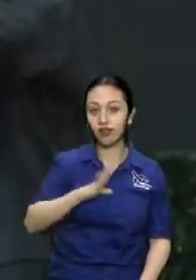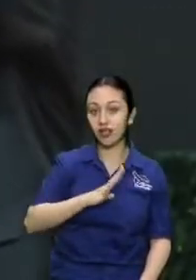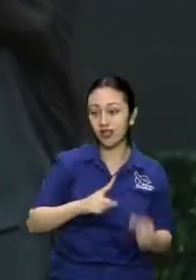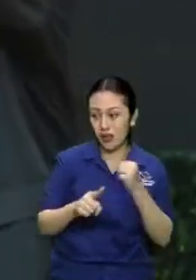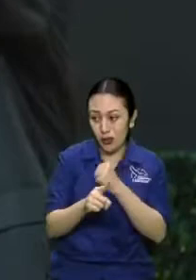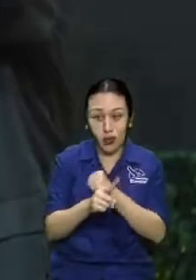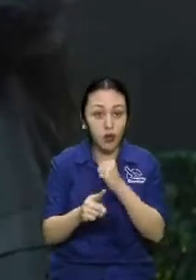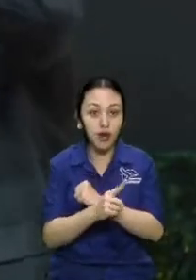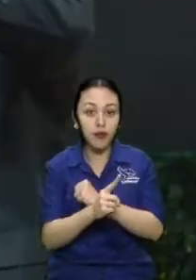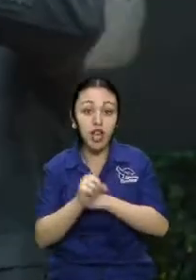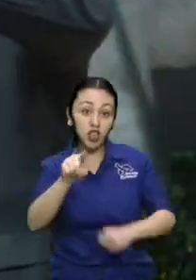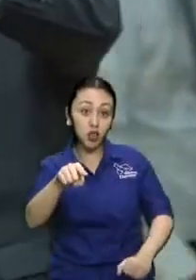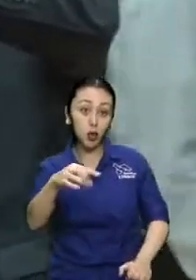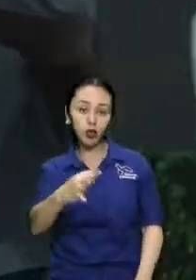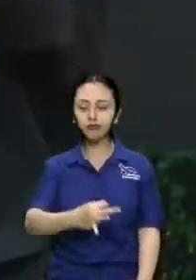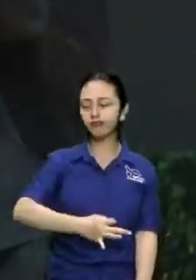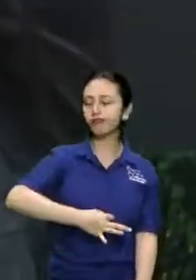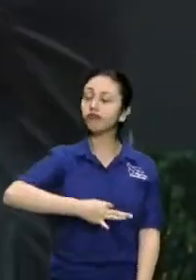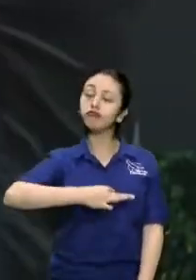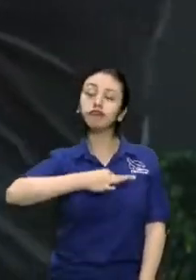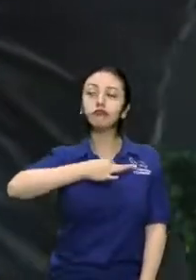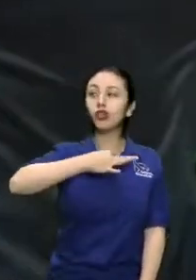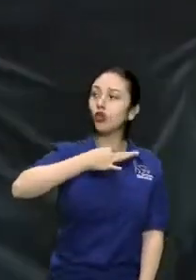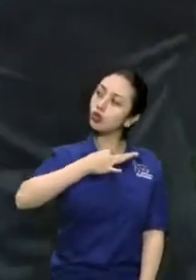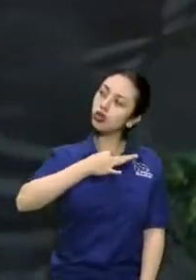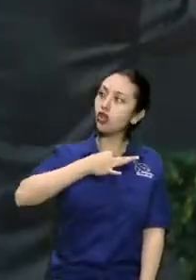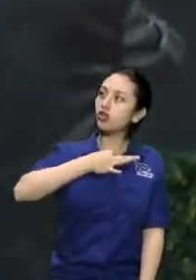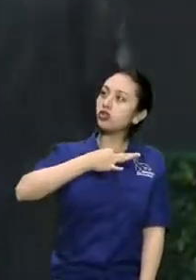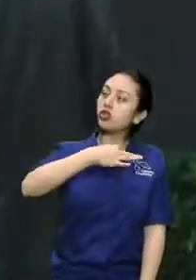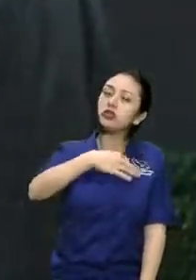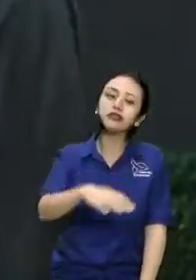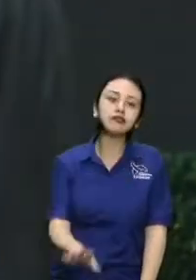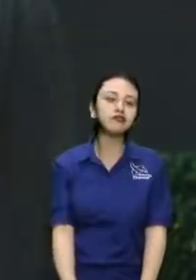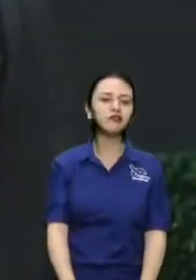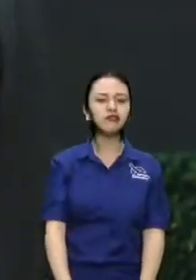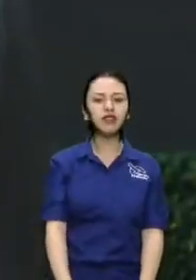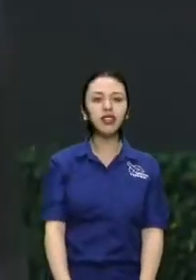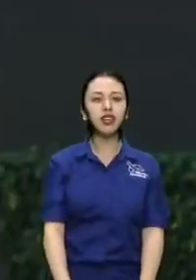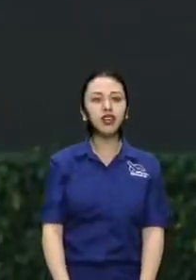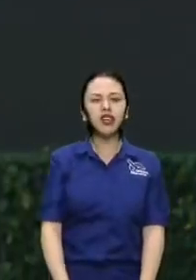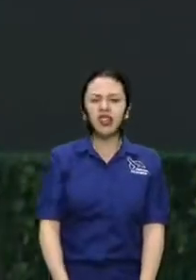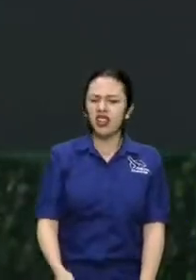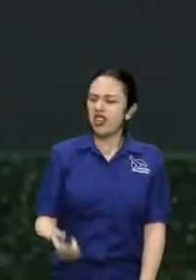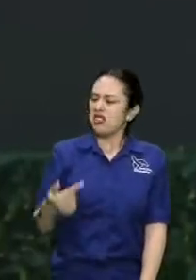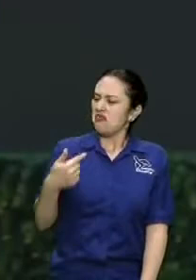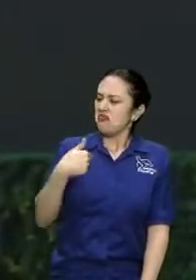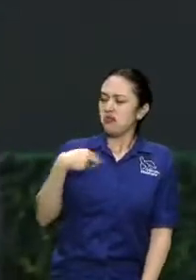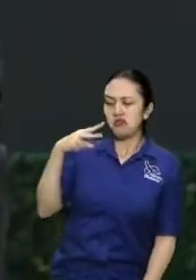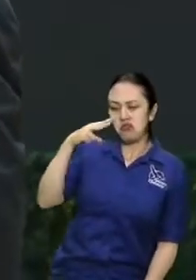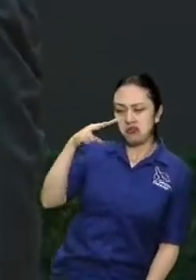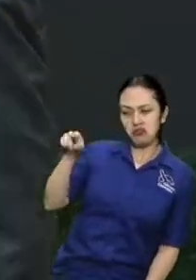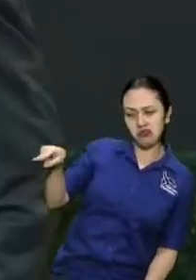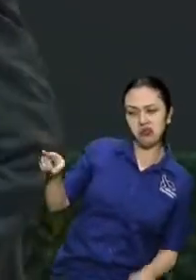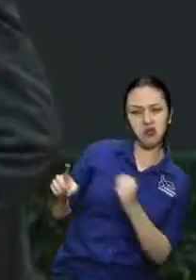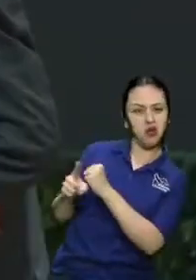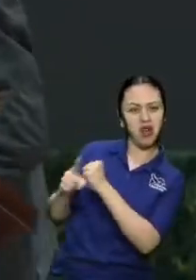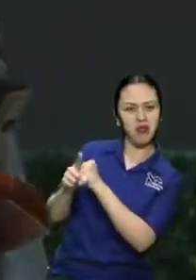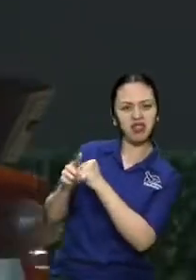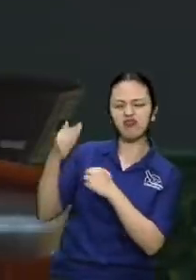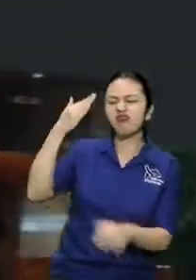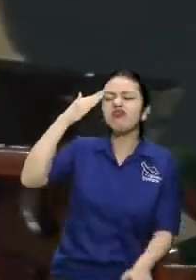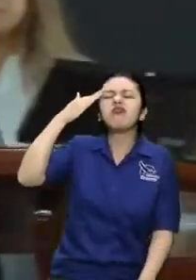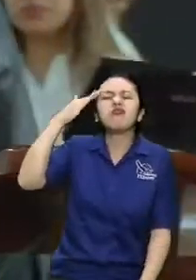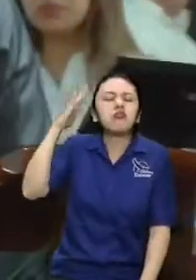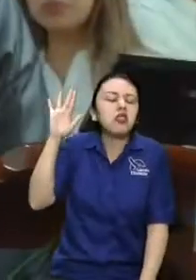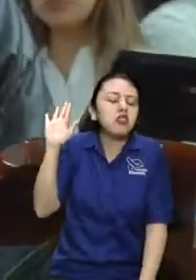te sentirías la mamá de los pollos. Yo no sé por qué tanto se quejan estos hermanos de que tienen una prueba, que tienen escasez. Pero